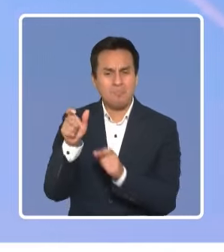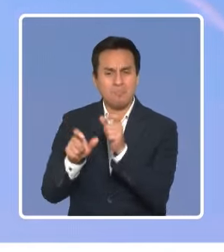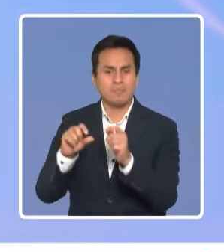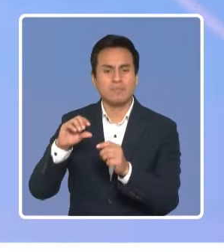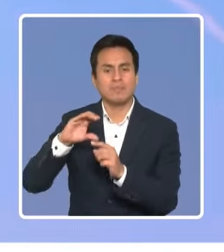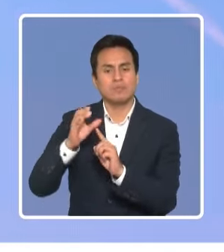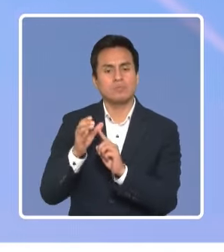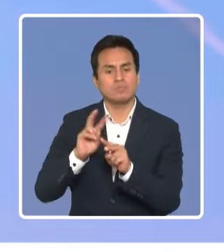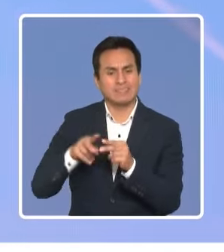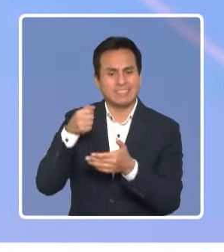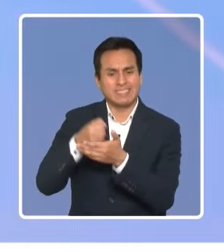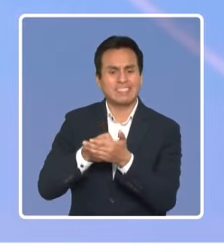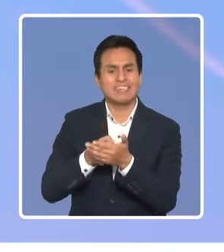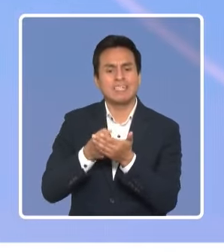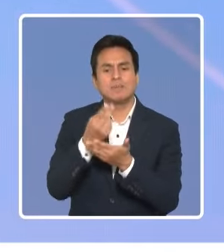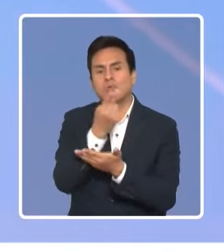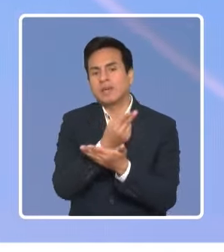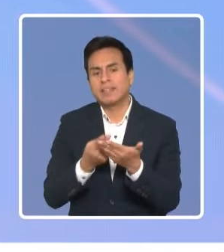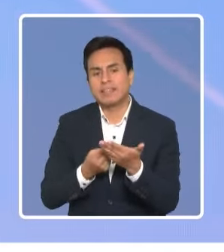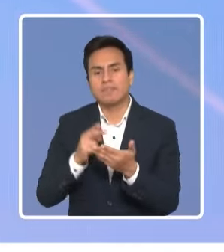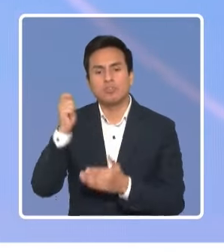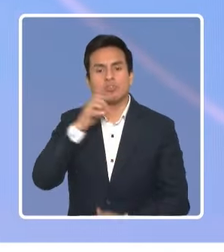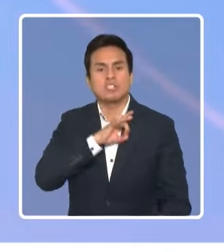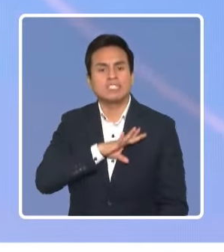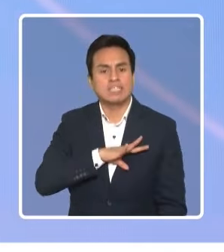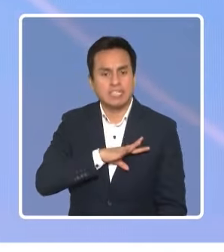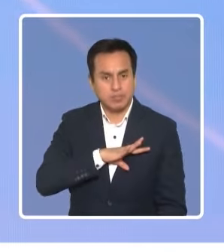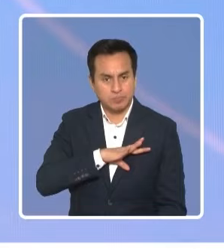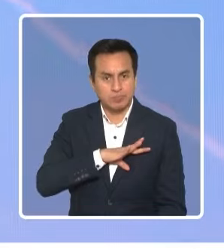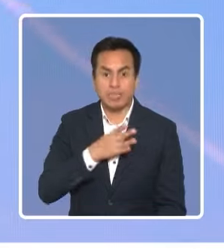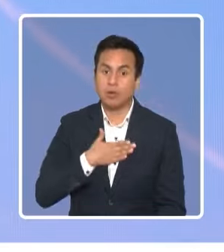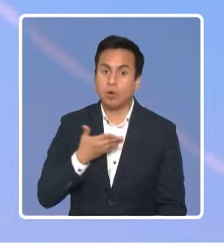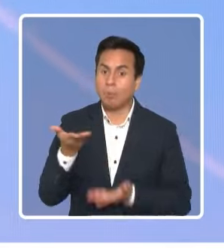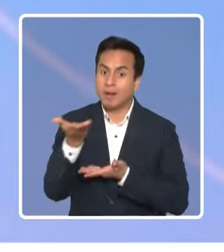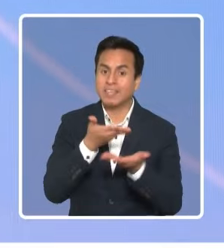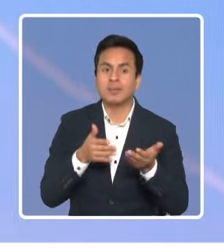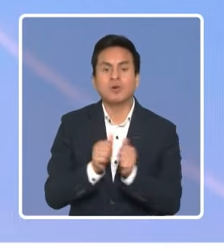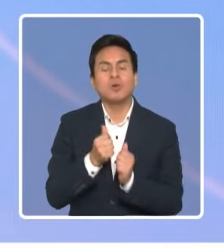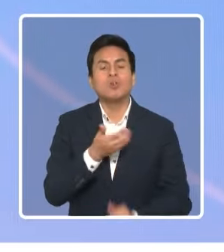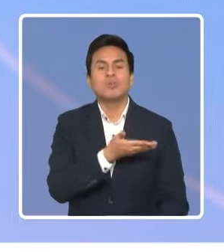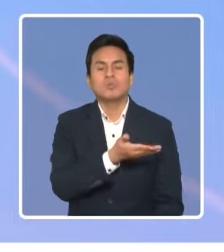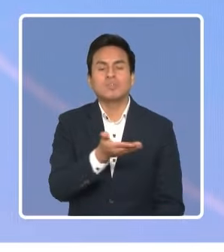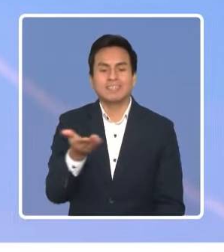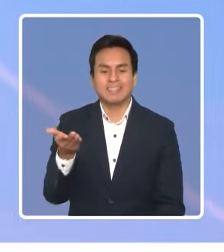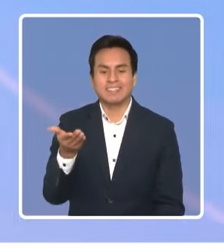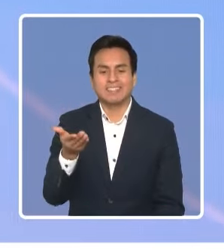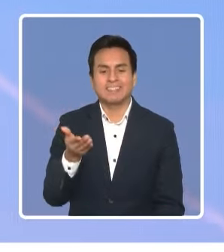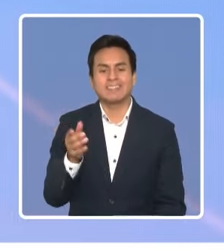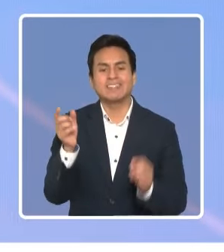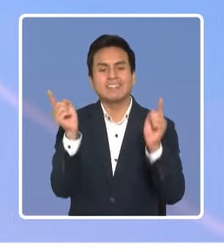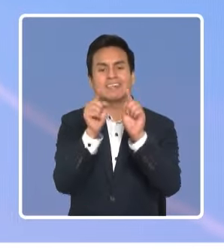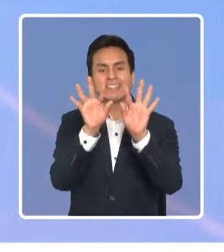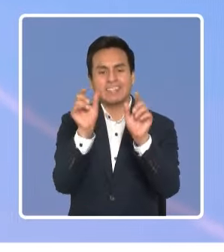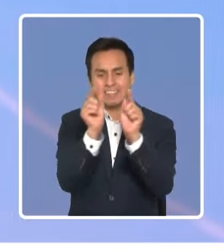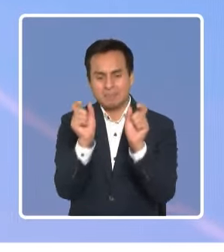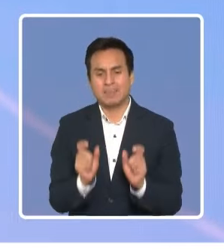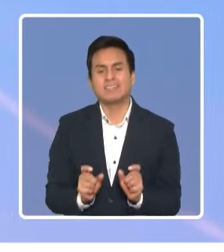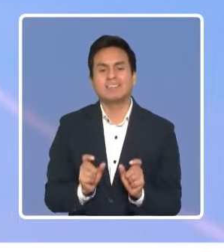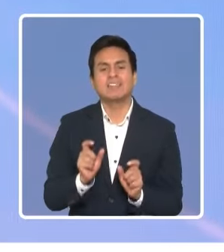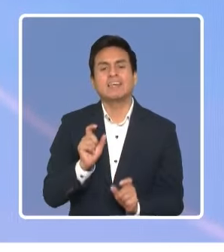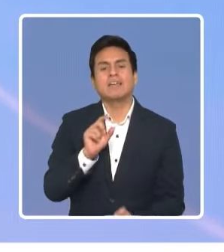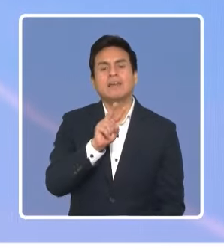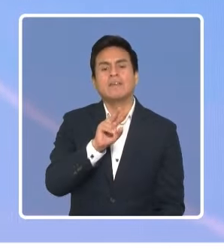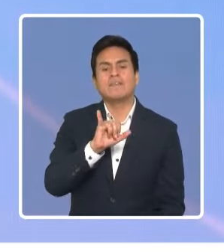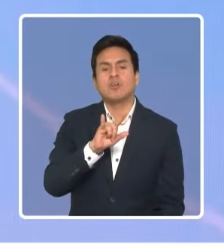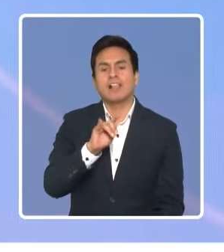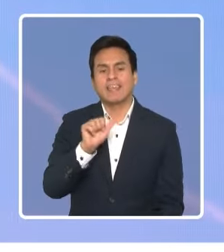tantas cultoras del canto a lo poeta, del folclore chileno, quiero compartir con ustedes unas décimas a la usanza de